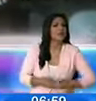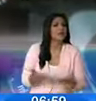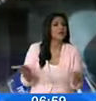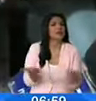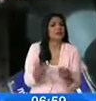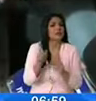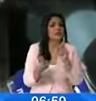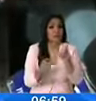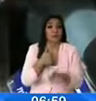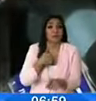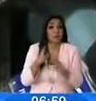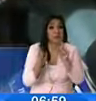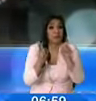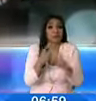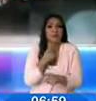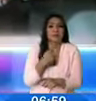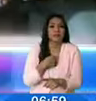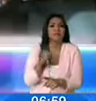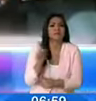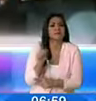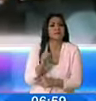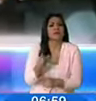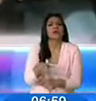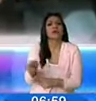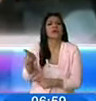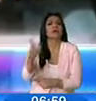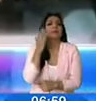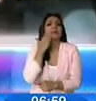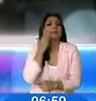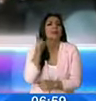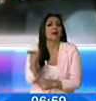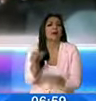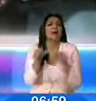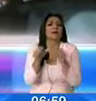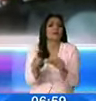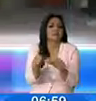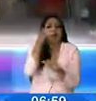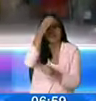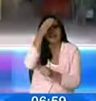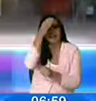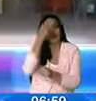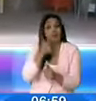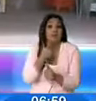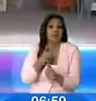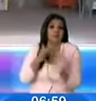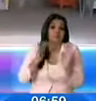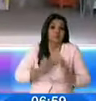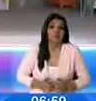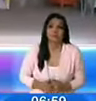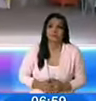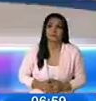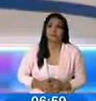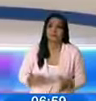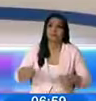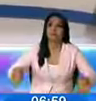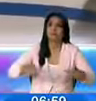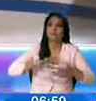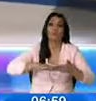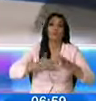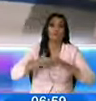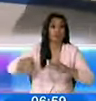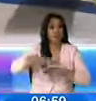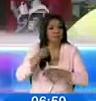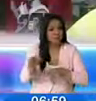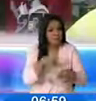Le pregunté eso. Y me dijo, no, está con la mamá, está internada en clínica, dijo. Posterior a esto, la comunidad habría alertado a la